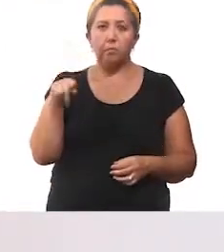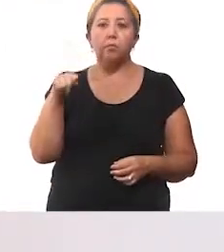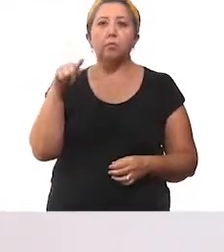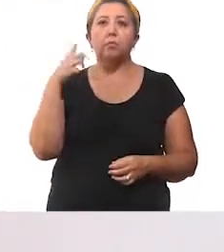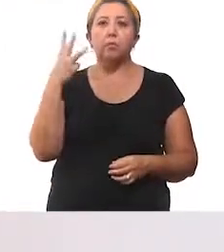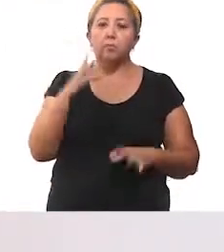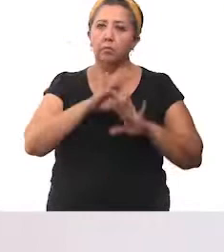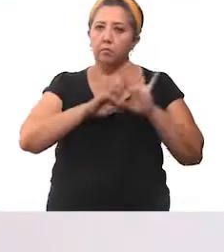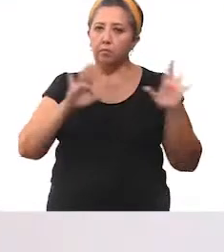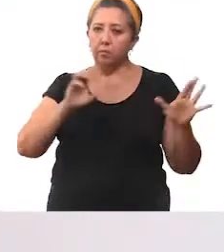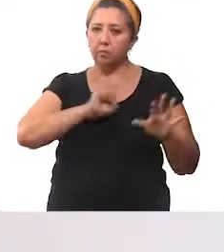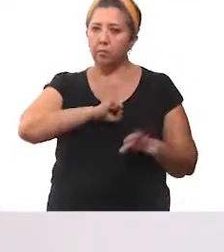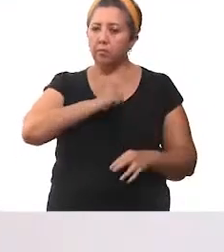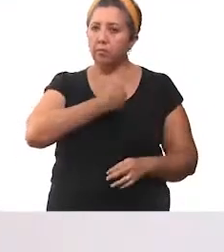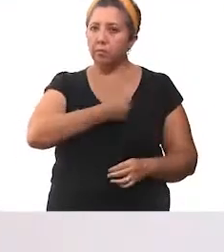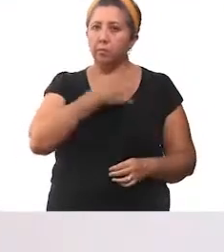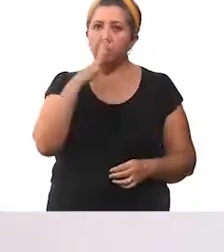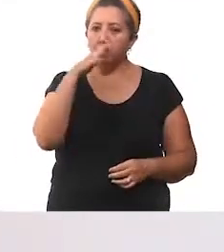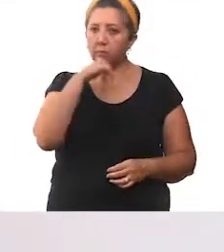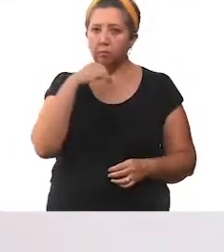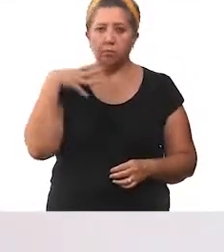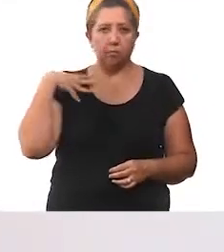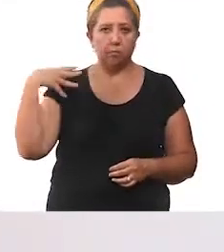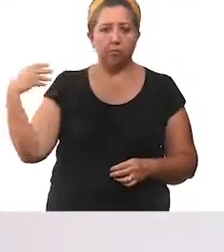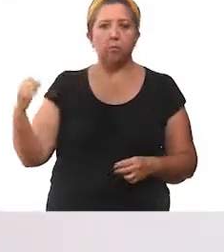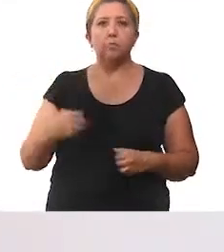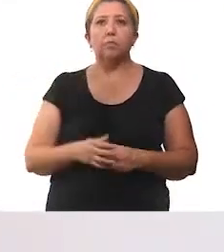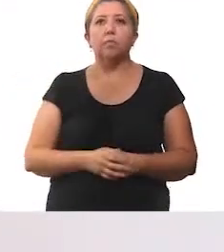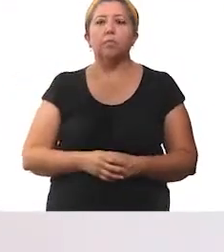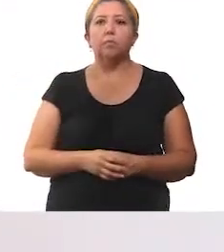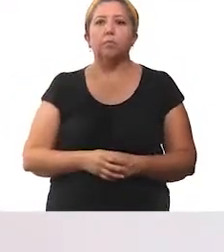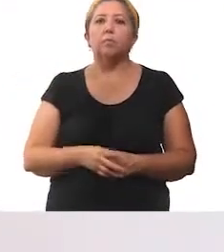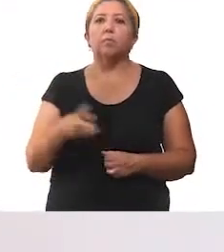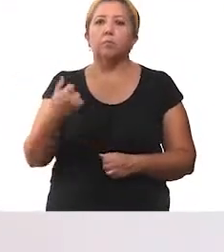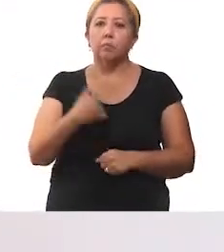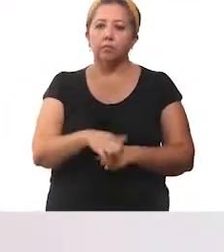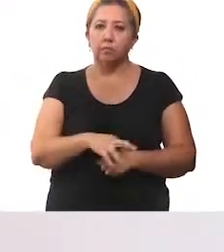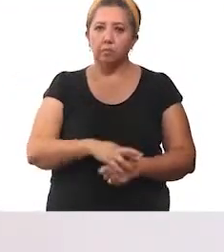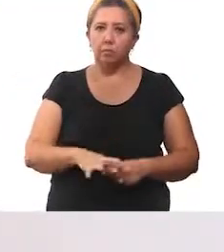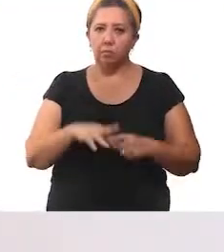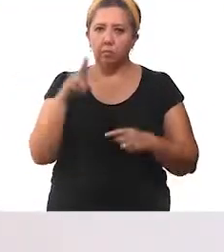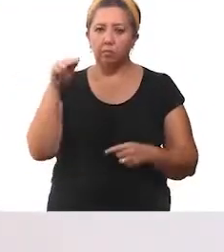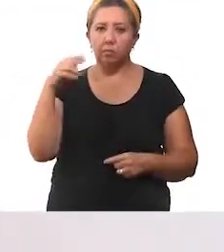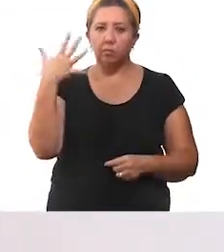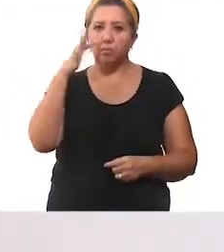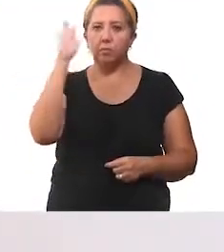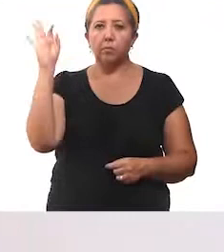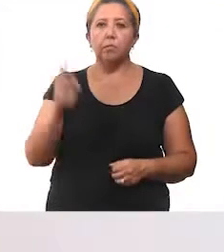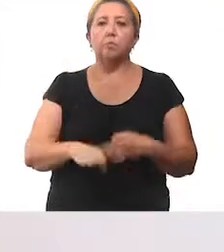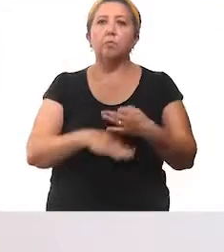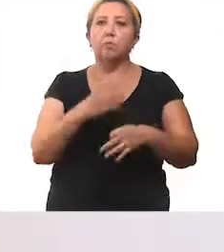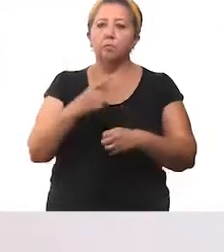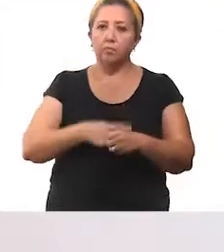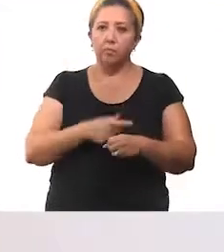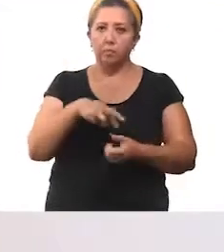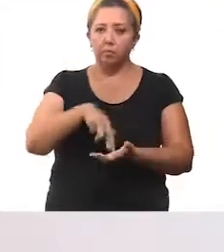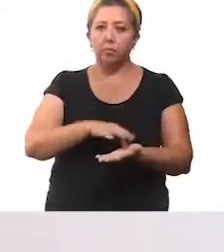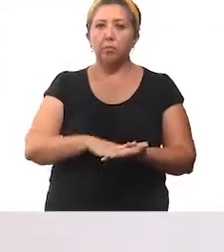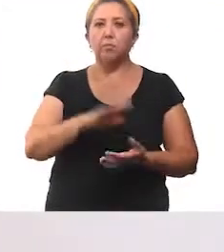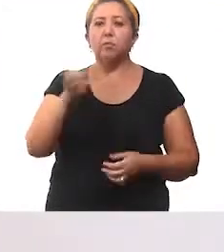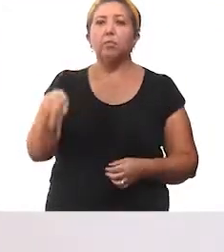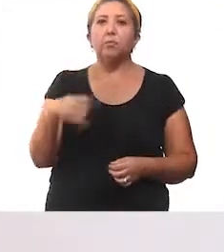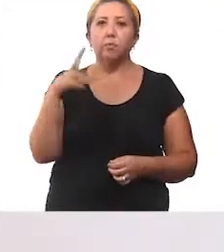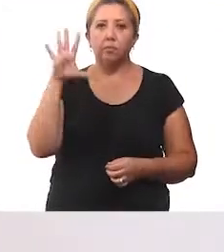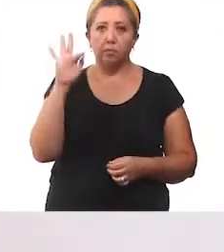40.473 pacientes ya se recuperaron, no presentan síntomas ni pueden contagiar. Esta cifra representa el 85% del total de